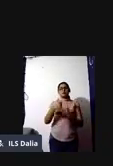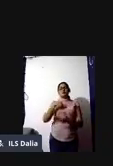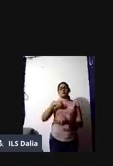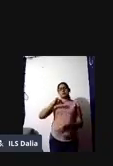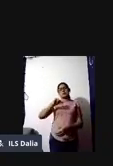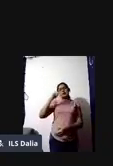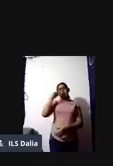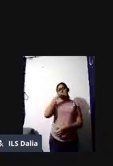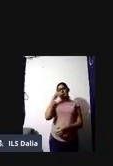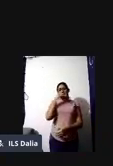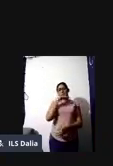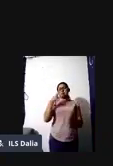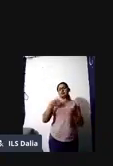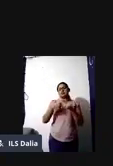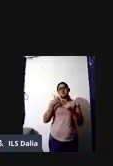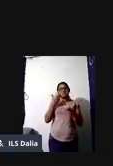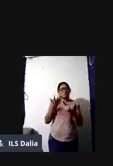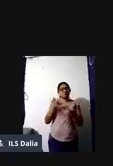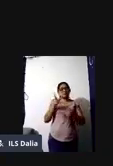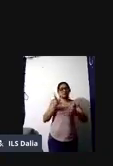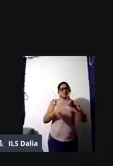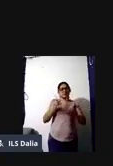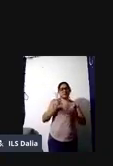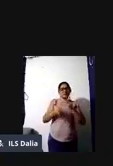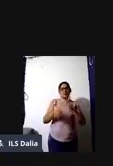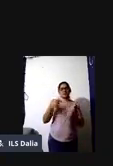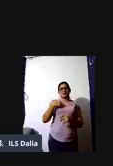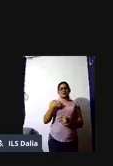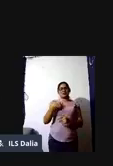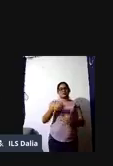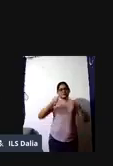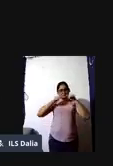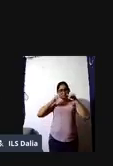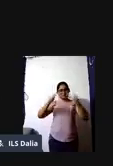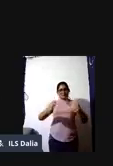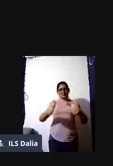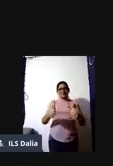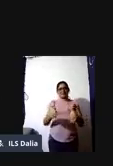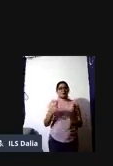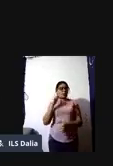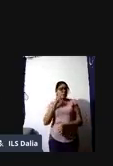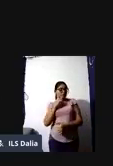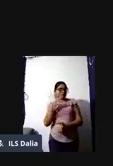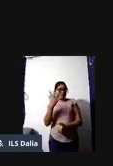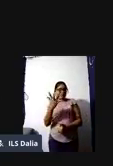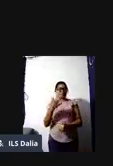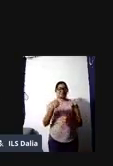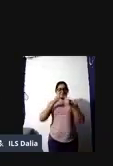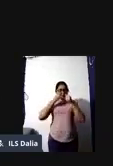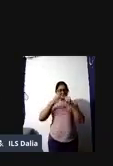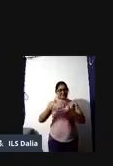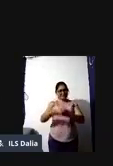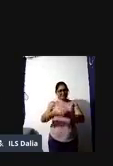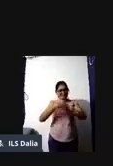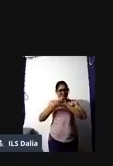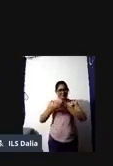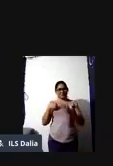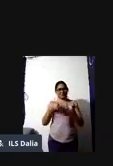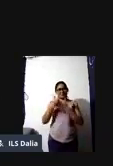¿verdad? Ofrezco mi hombro, mi oído, mi mano, y para que con